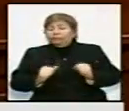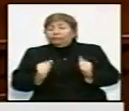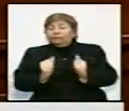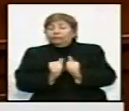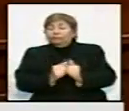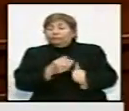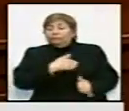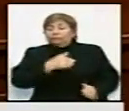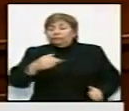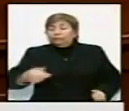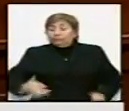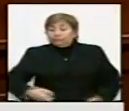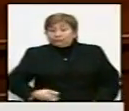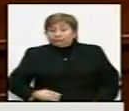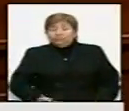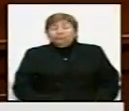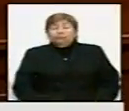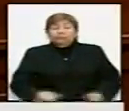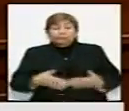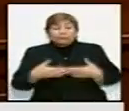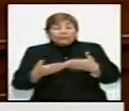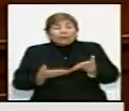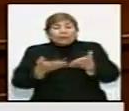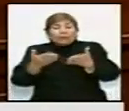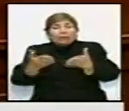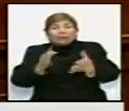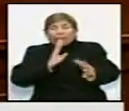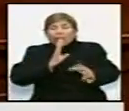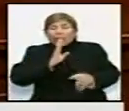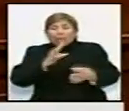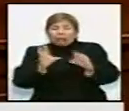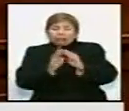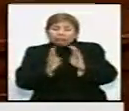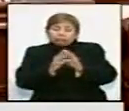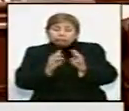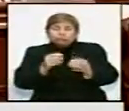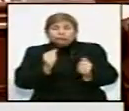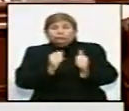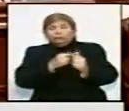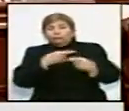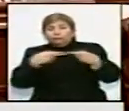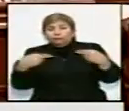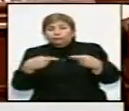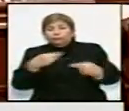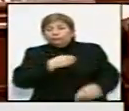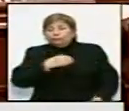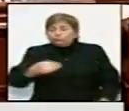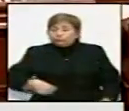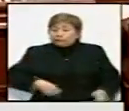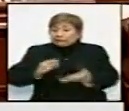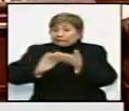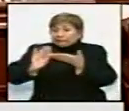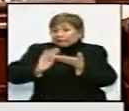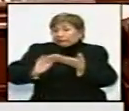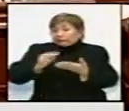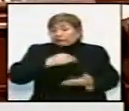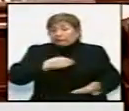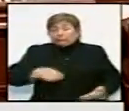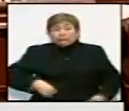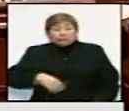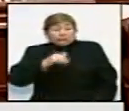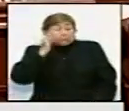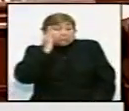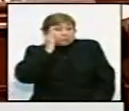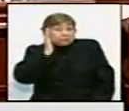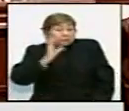un presidente vaya a conspirar también contra los ministros. Discúlpeme, señores ministros, yo no